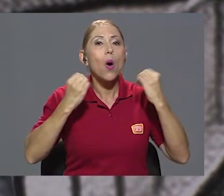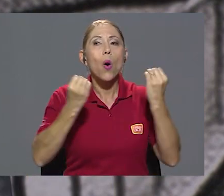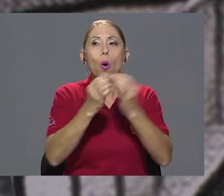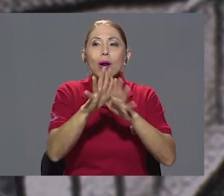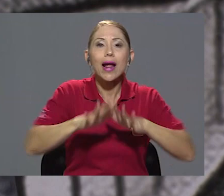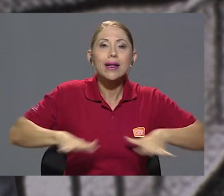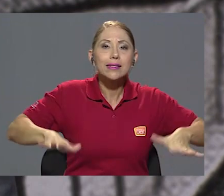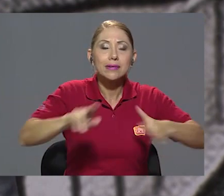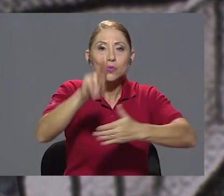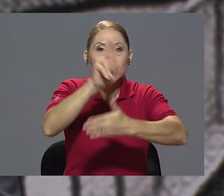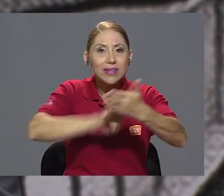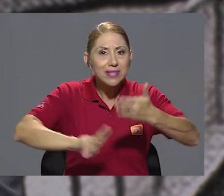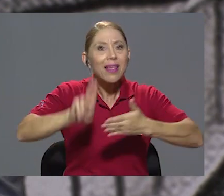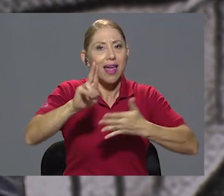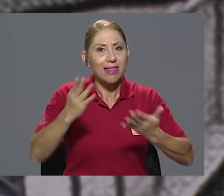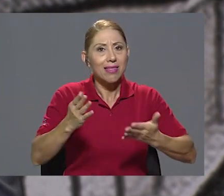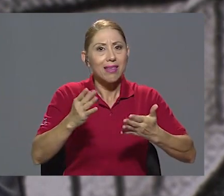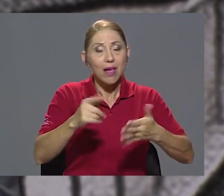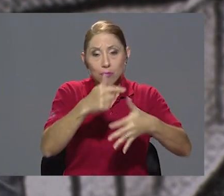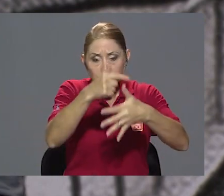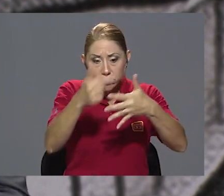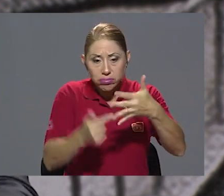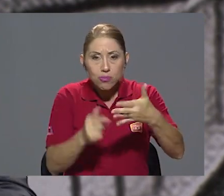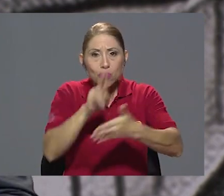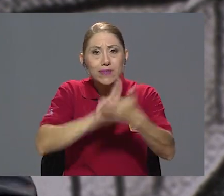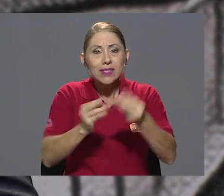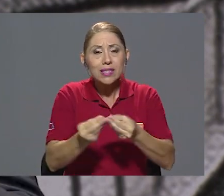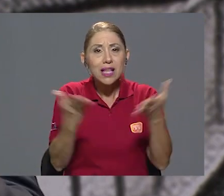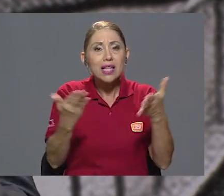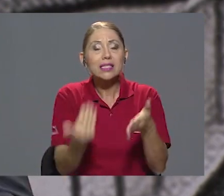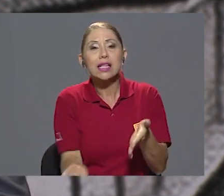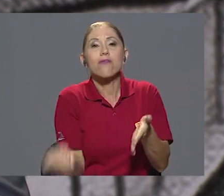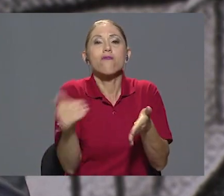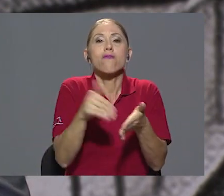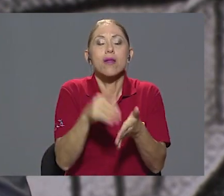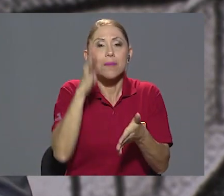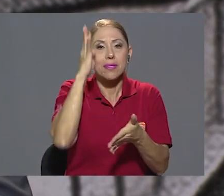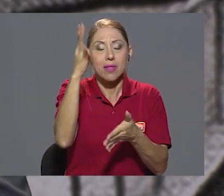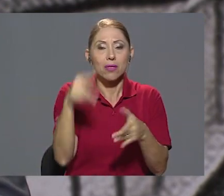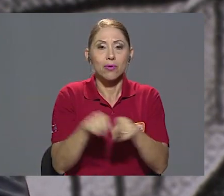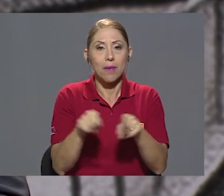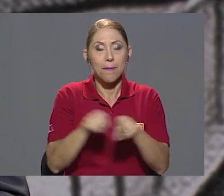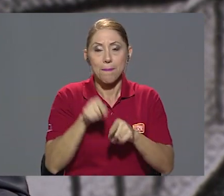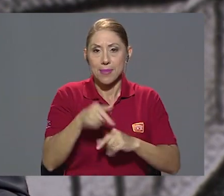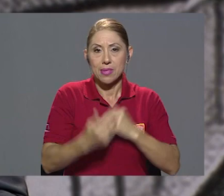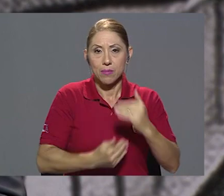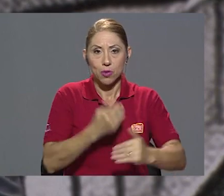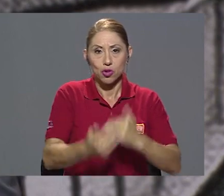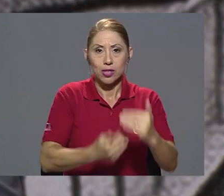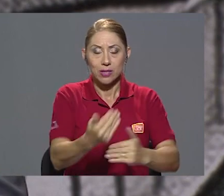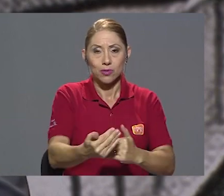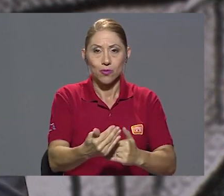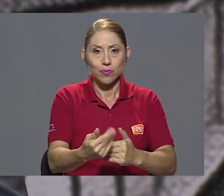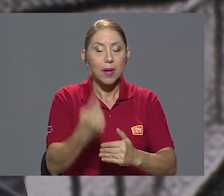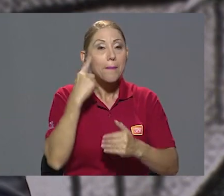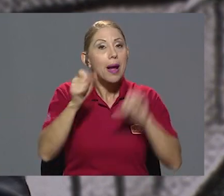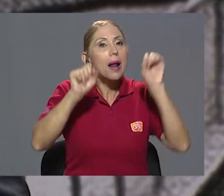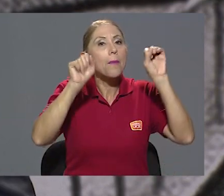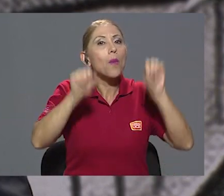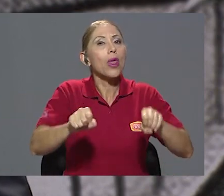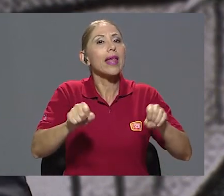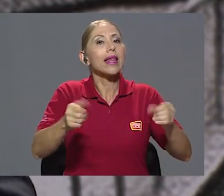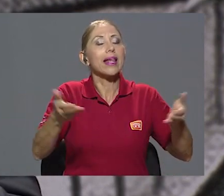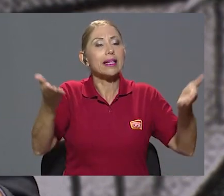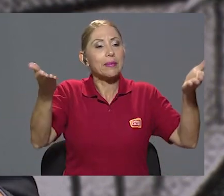encuentra la universidad y las universidades estatales se están reinventando también en este proceso para poder